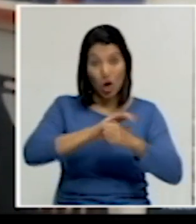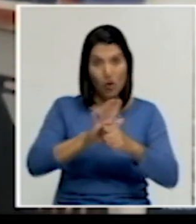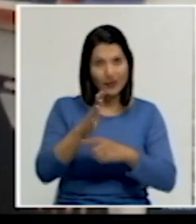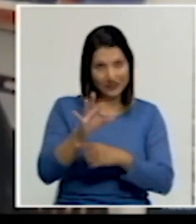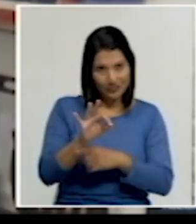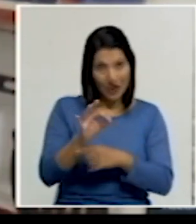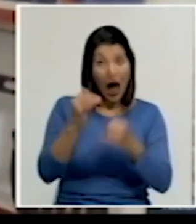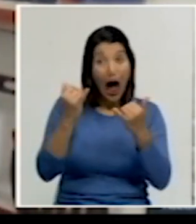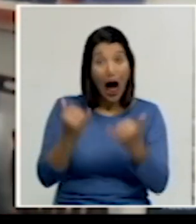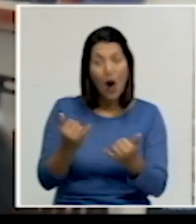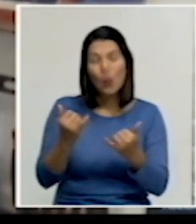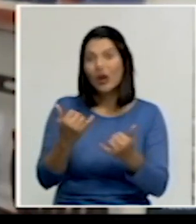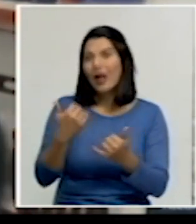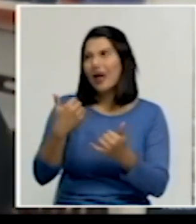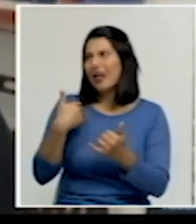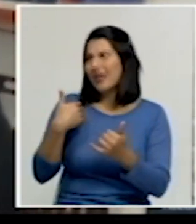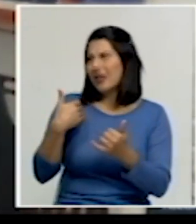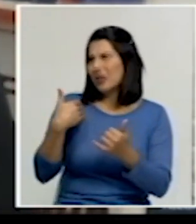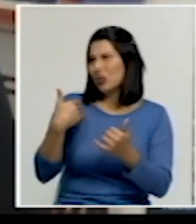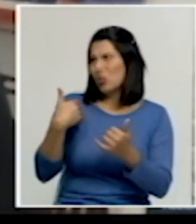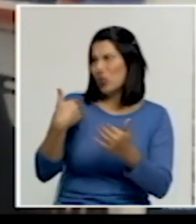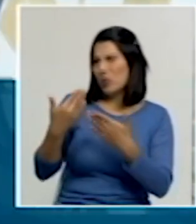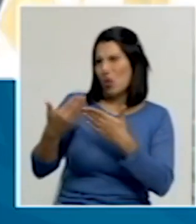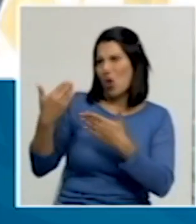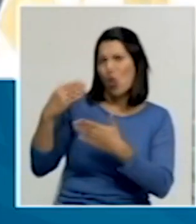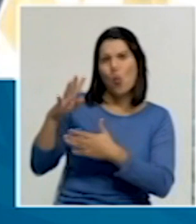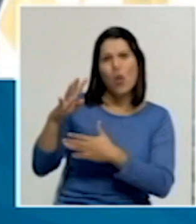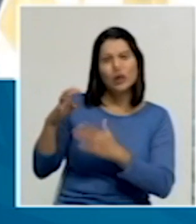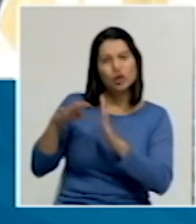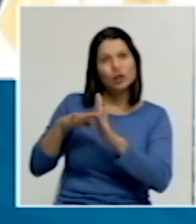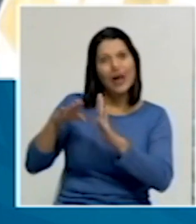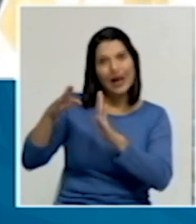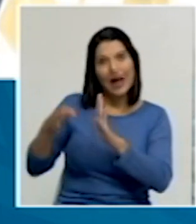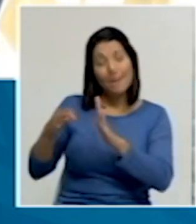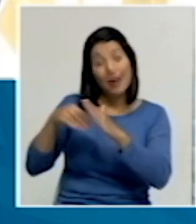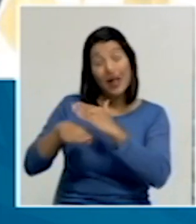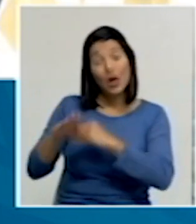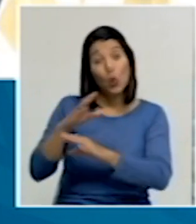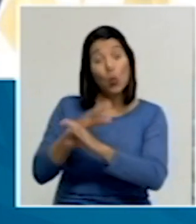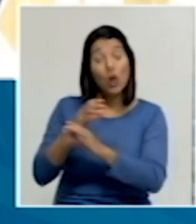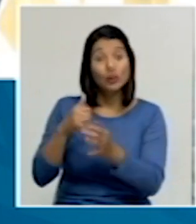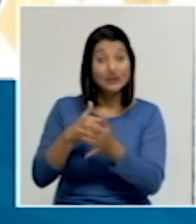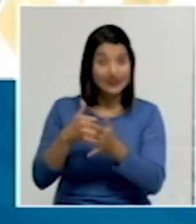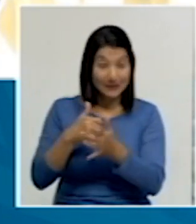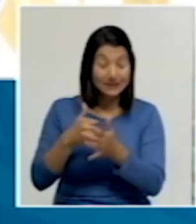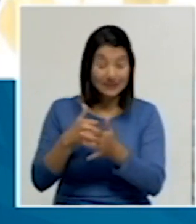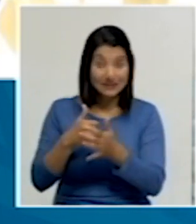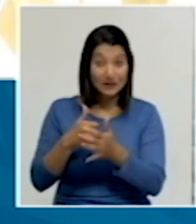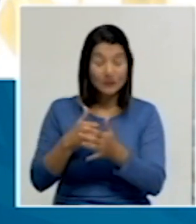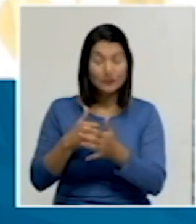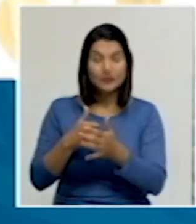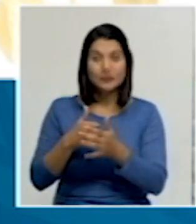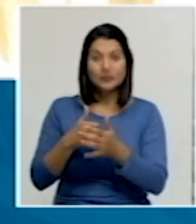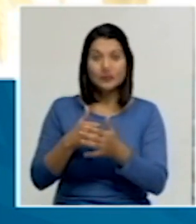Hemos llegado a tener más de 400 camas ocupadas por personas en cuidados